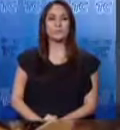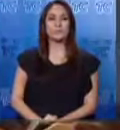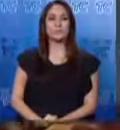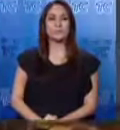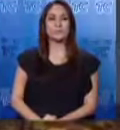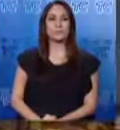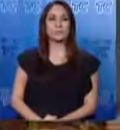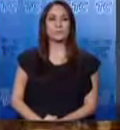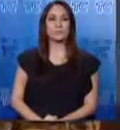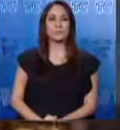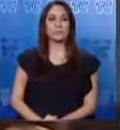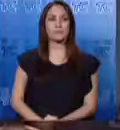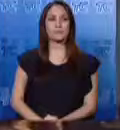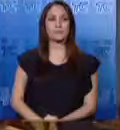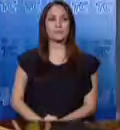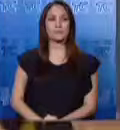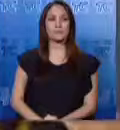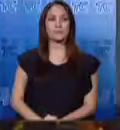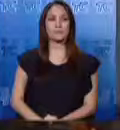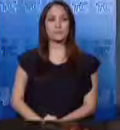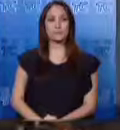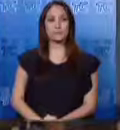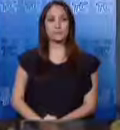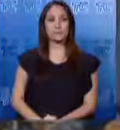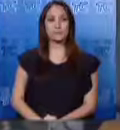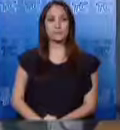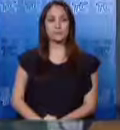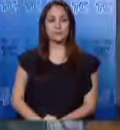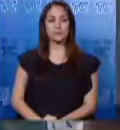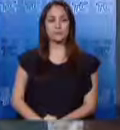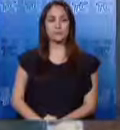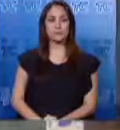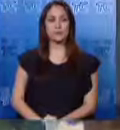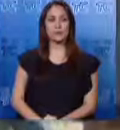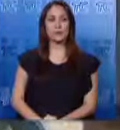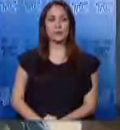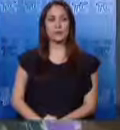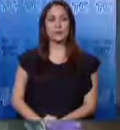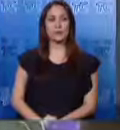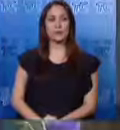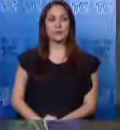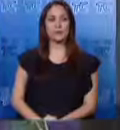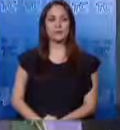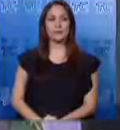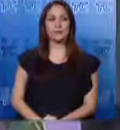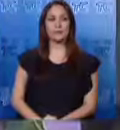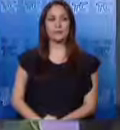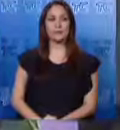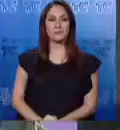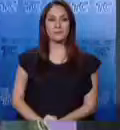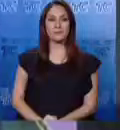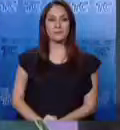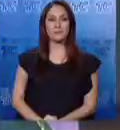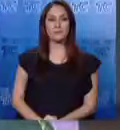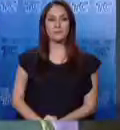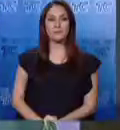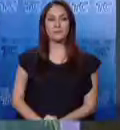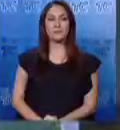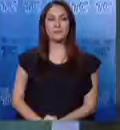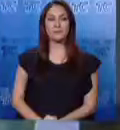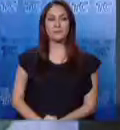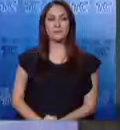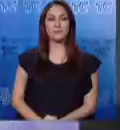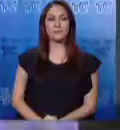inspiración. Vamos, vamos adelante, nuevas metas por lograr. Vamos, vamos,